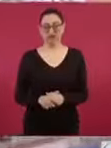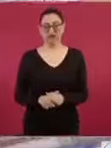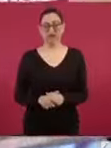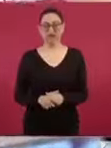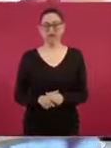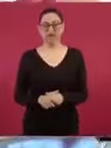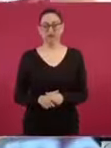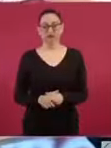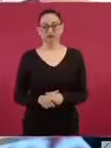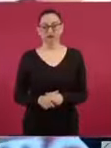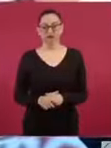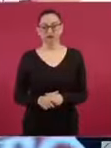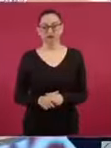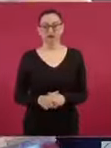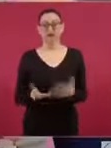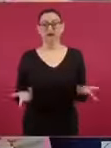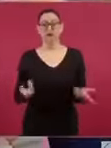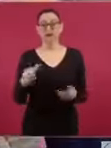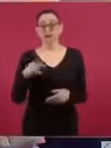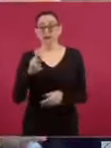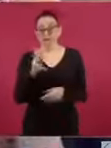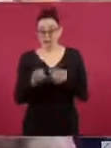una novedad